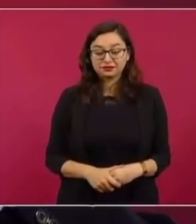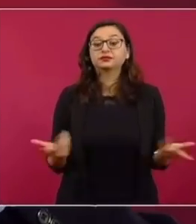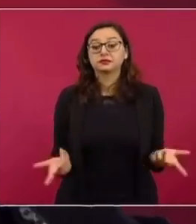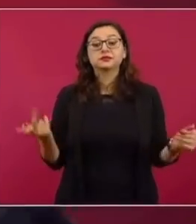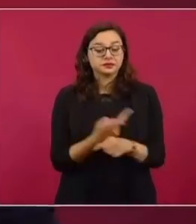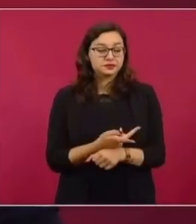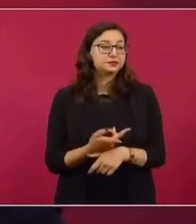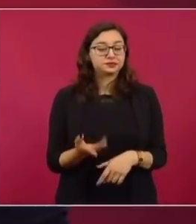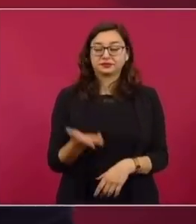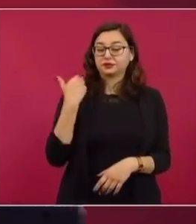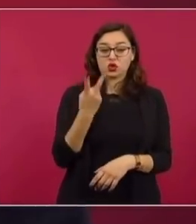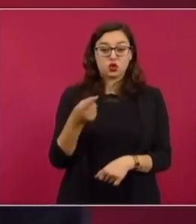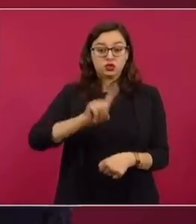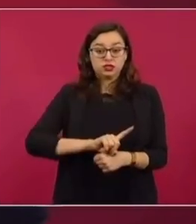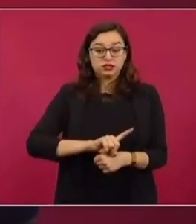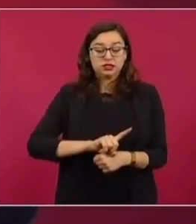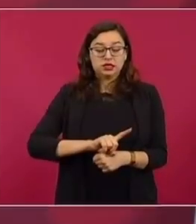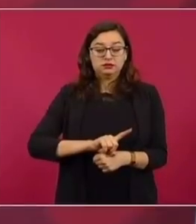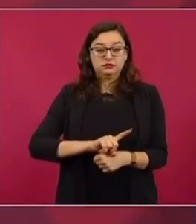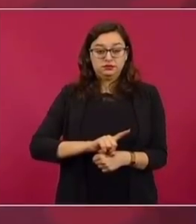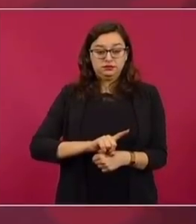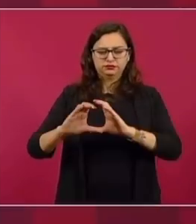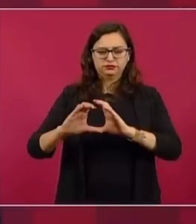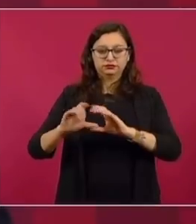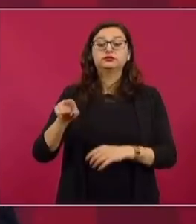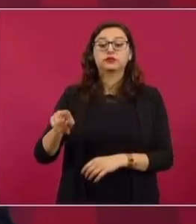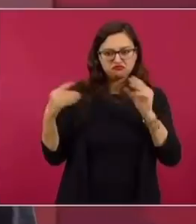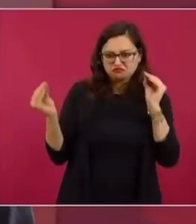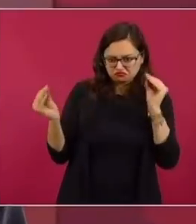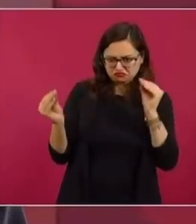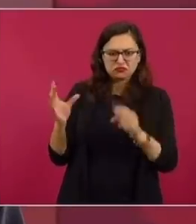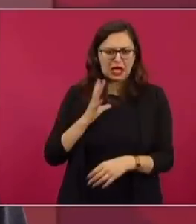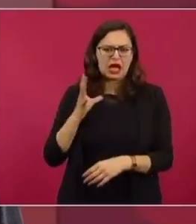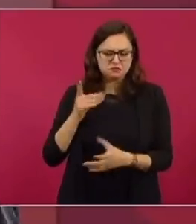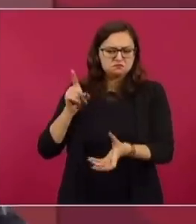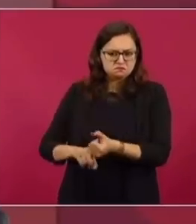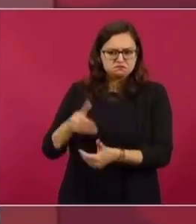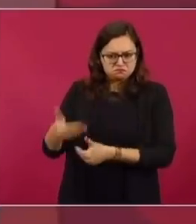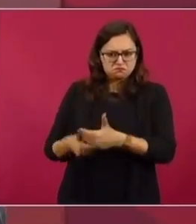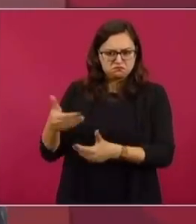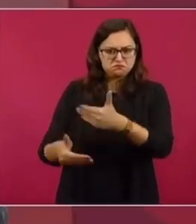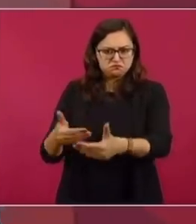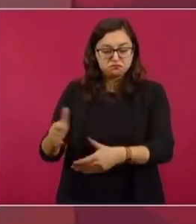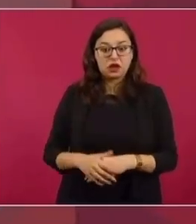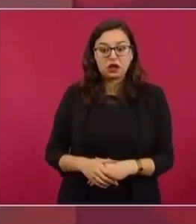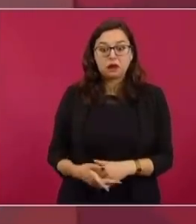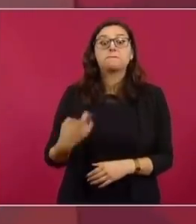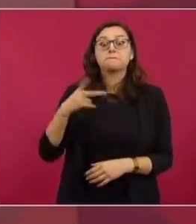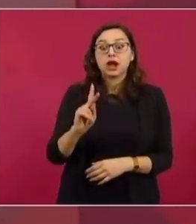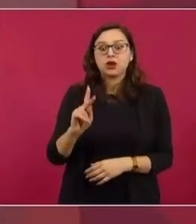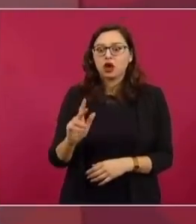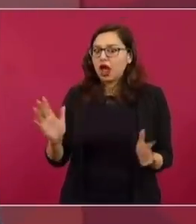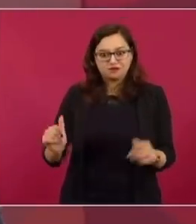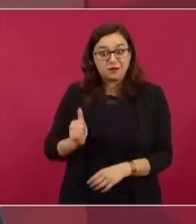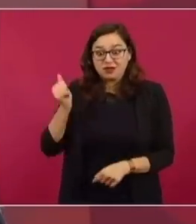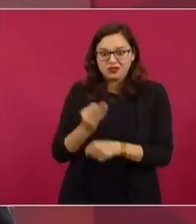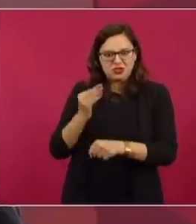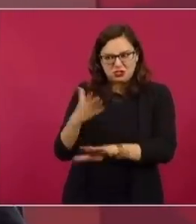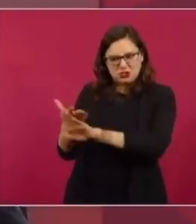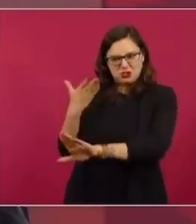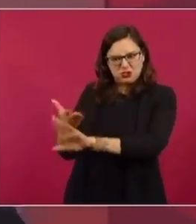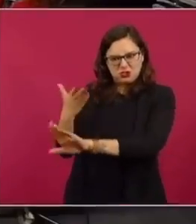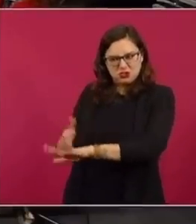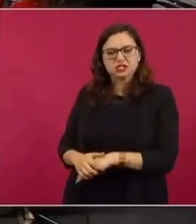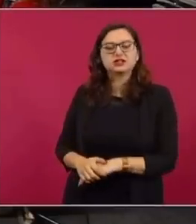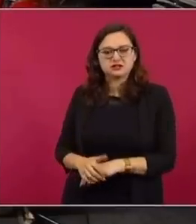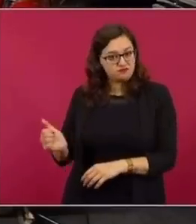salió también lo de una cantante, Belinda, pero no vamos a irnos sobre Belinda. O sea, tú estás planteando